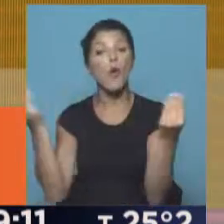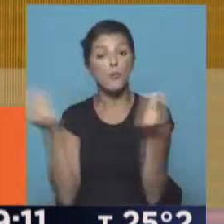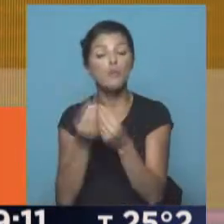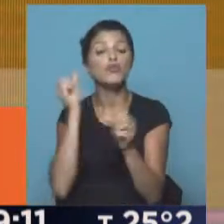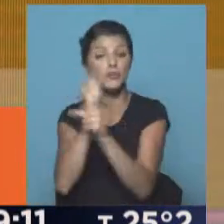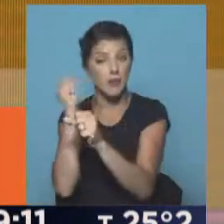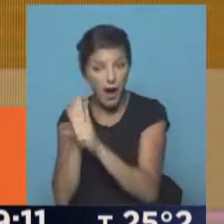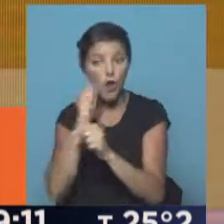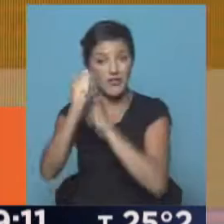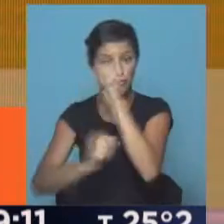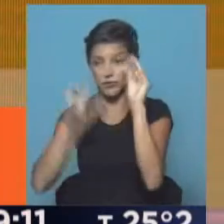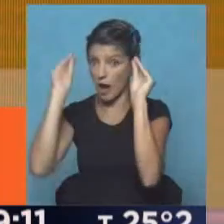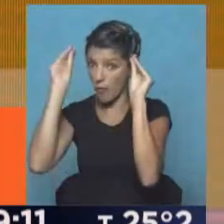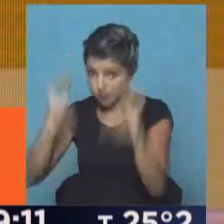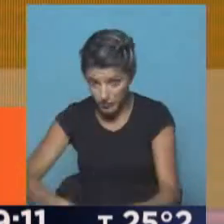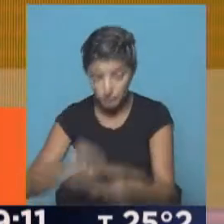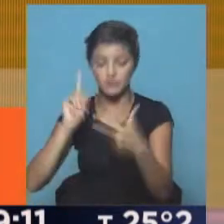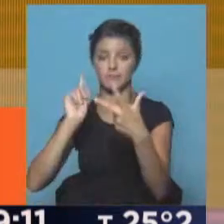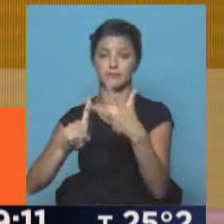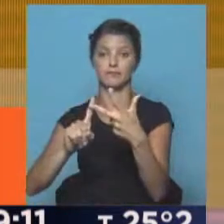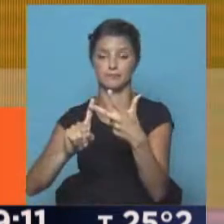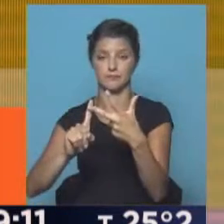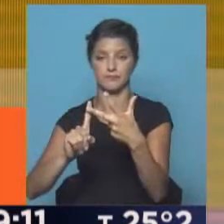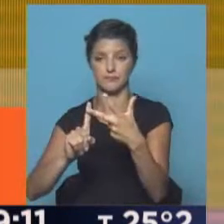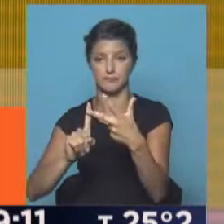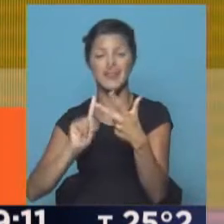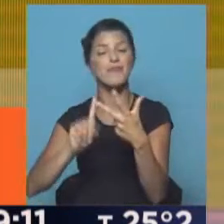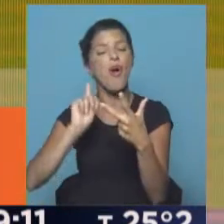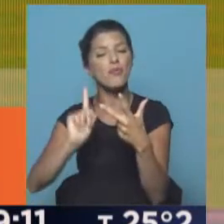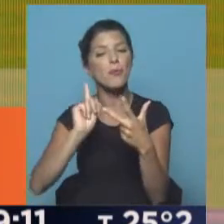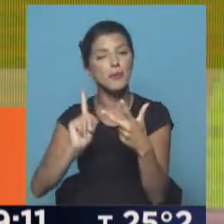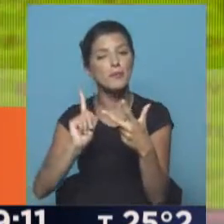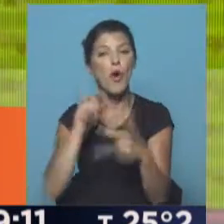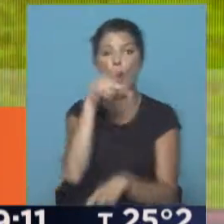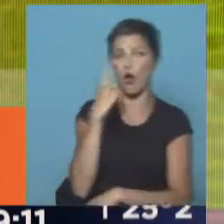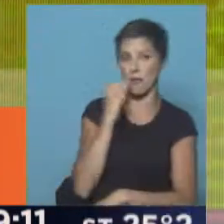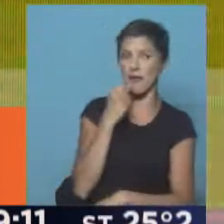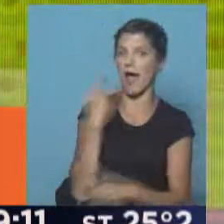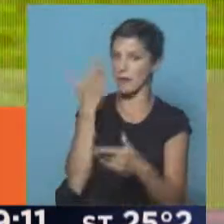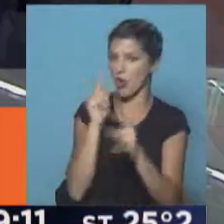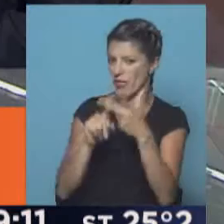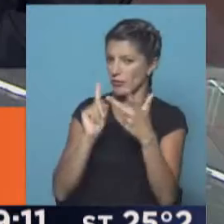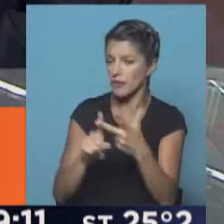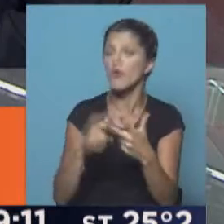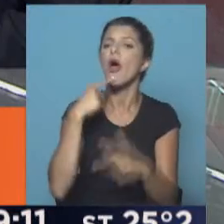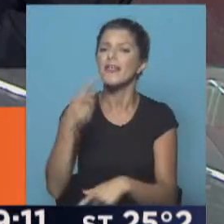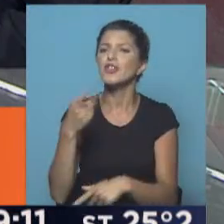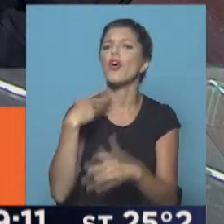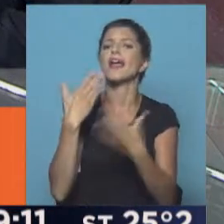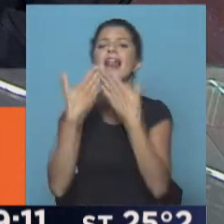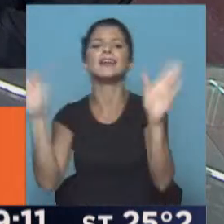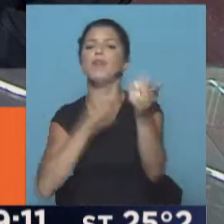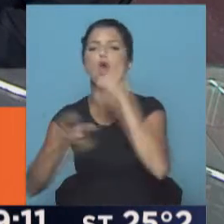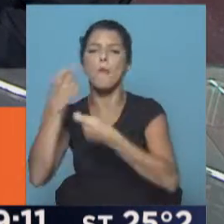tradicionales industriales, sobre la cual machacó muy eficazmente Donald Trump, acusando al libre comercio, a la